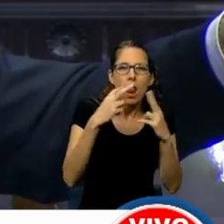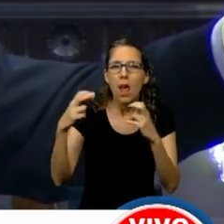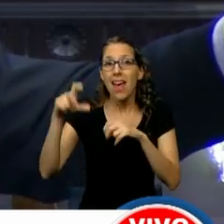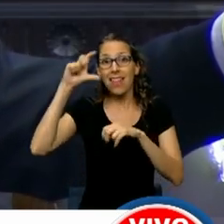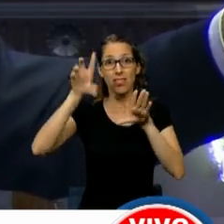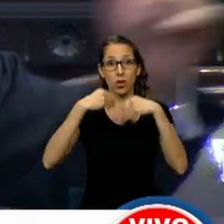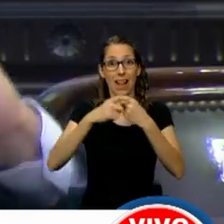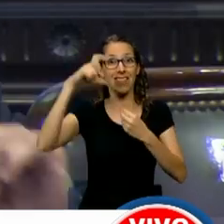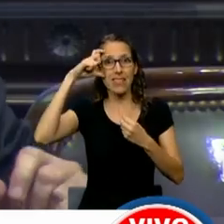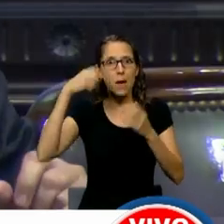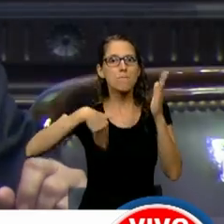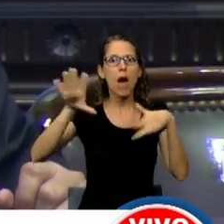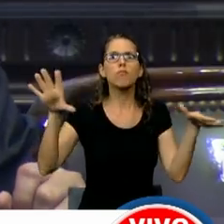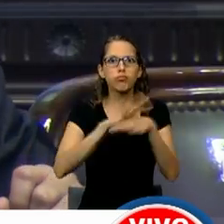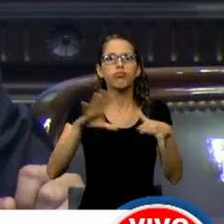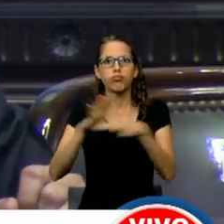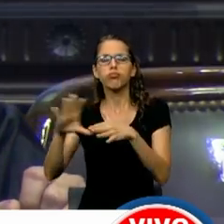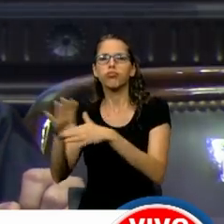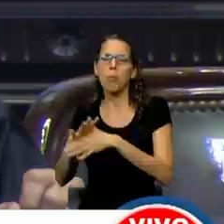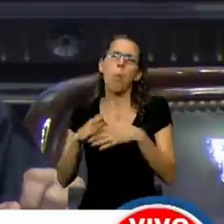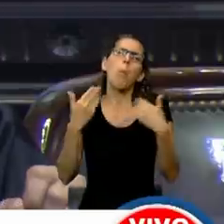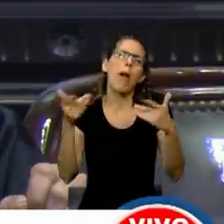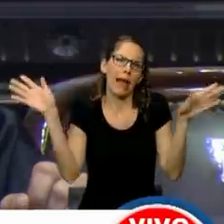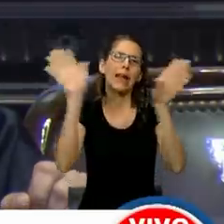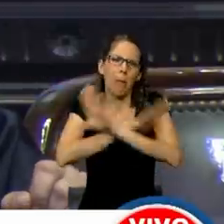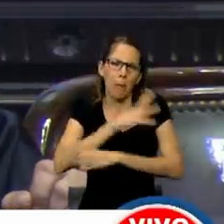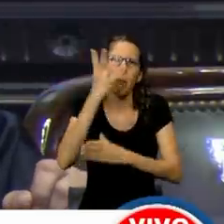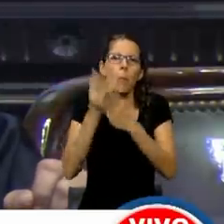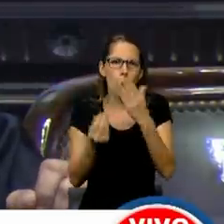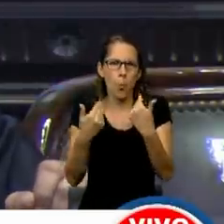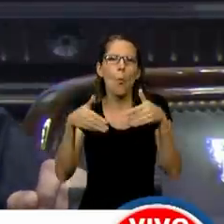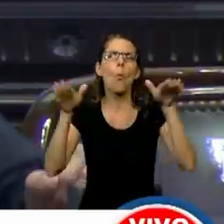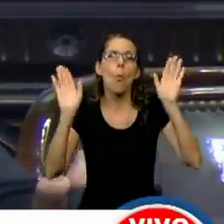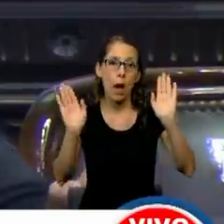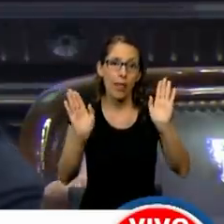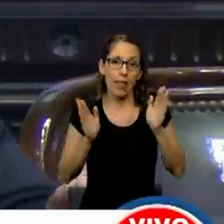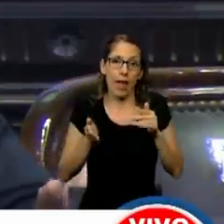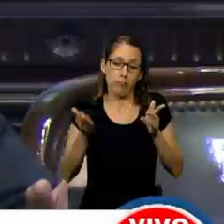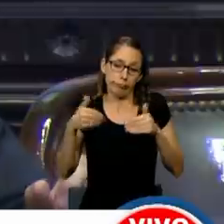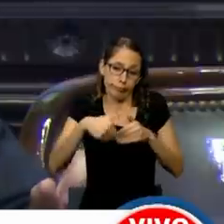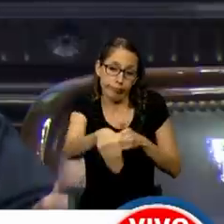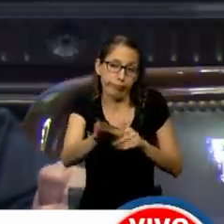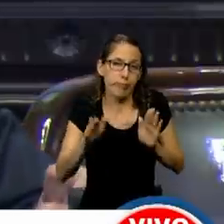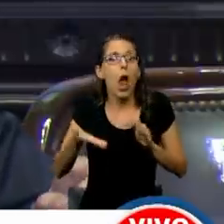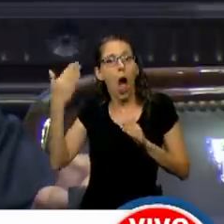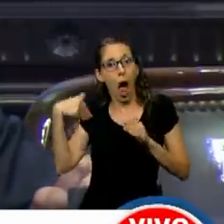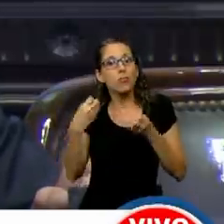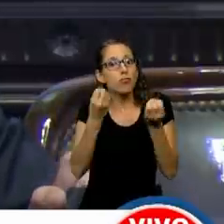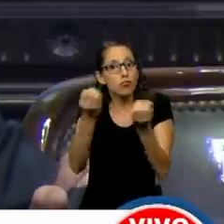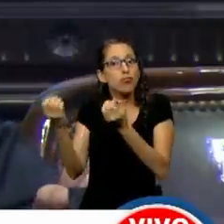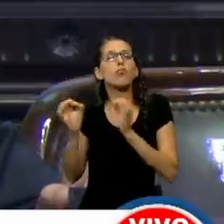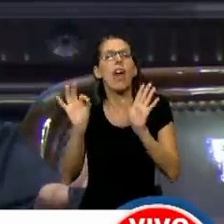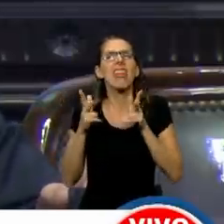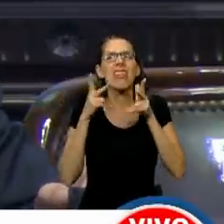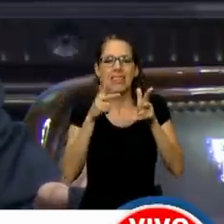último ejercicio no quiere decir que no se puedan equivocar en este ejercicio determinan una inflación del